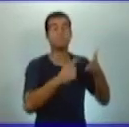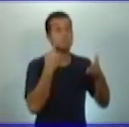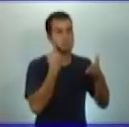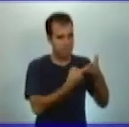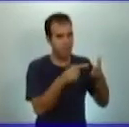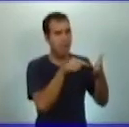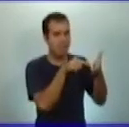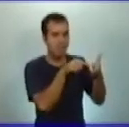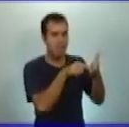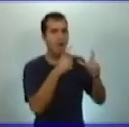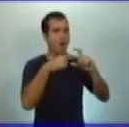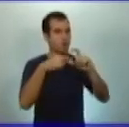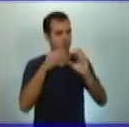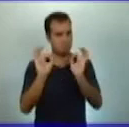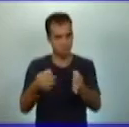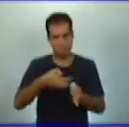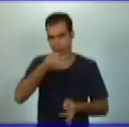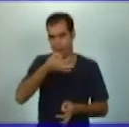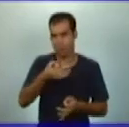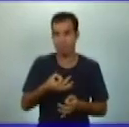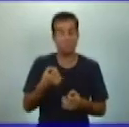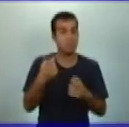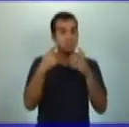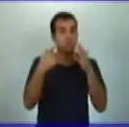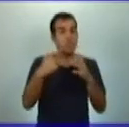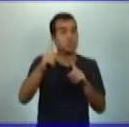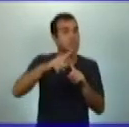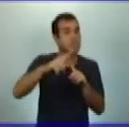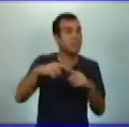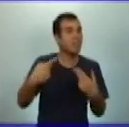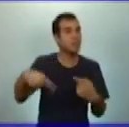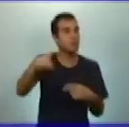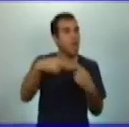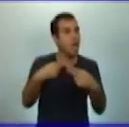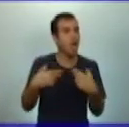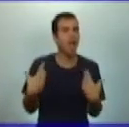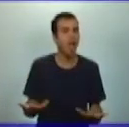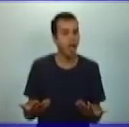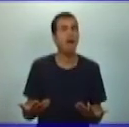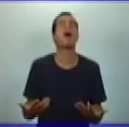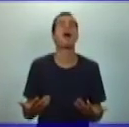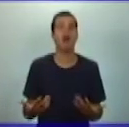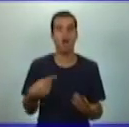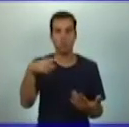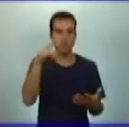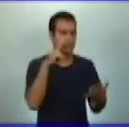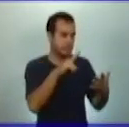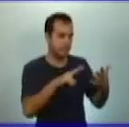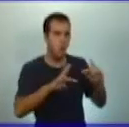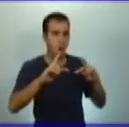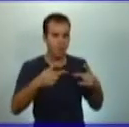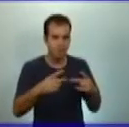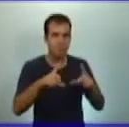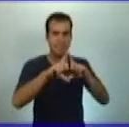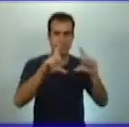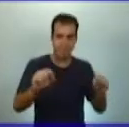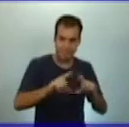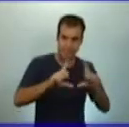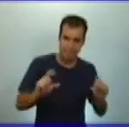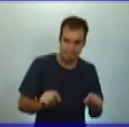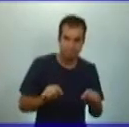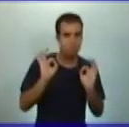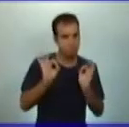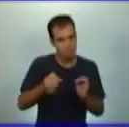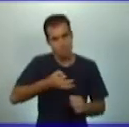¿Y qué es lo que más me interesa de este estudio independiente que ustedes hagan? Bueno, que revisen nuevamente los conceptos de los que hemos